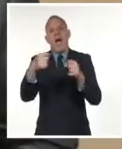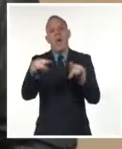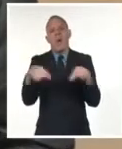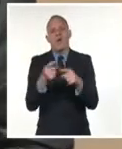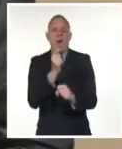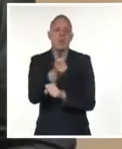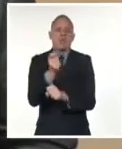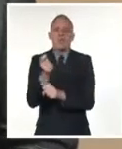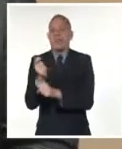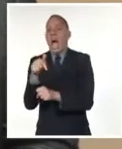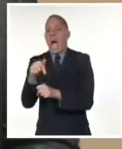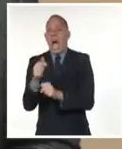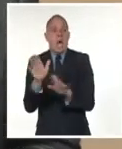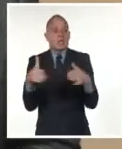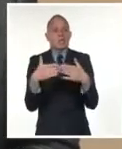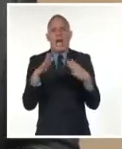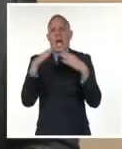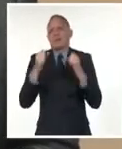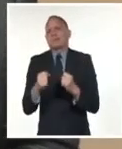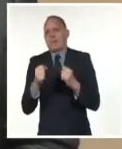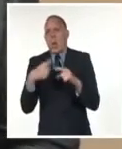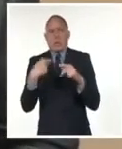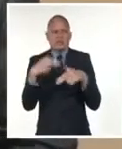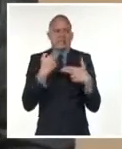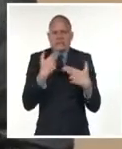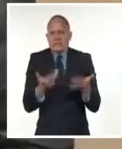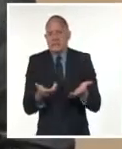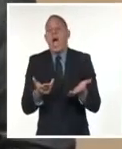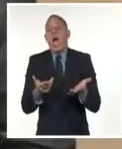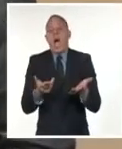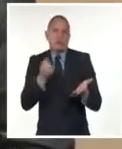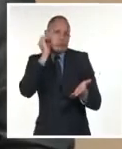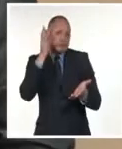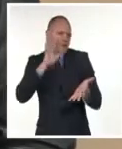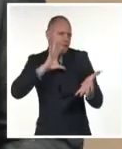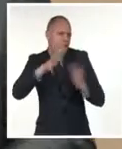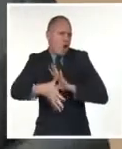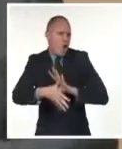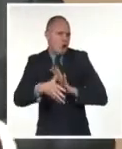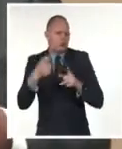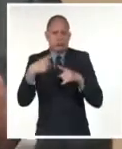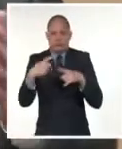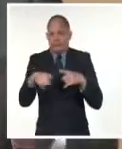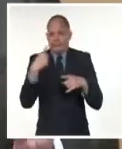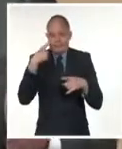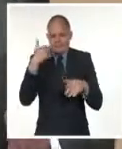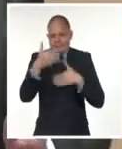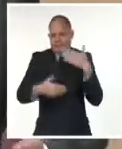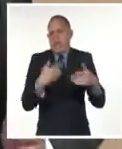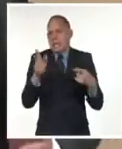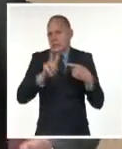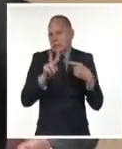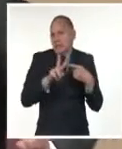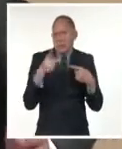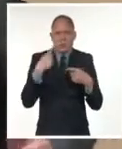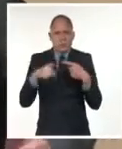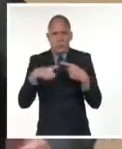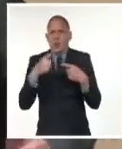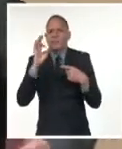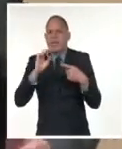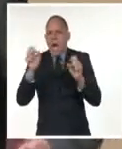de los escenarios escolares, la manera de organización de cómo conducíamos los procesos. La periodización de los